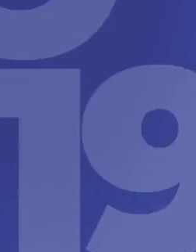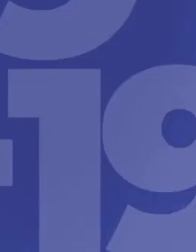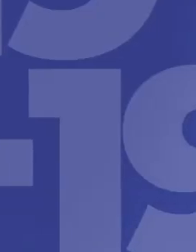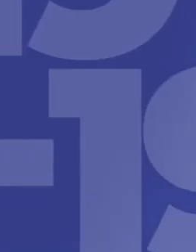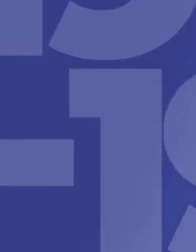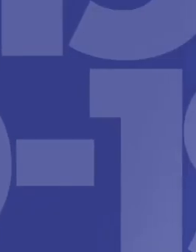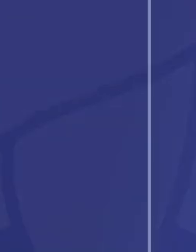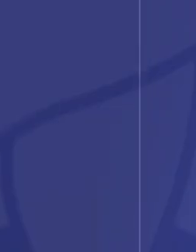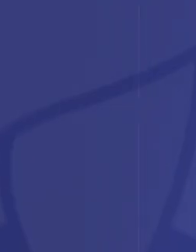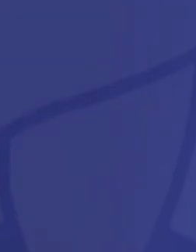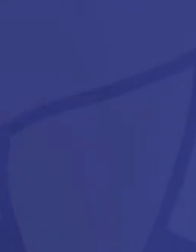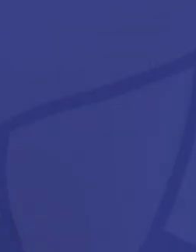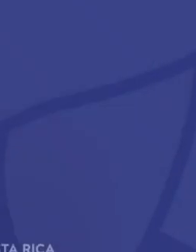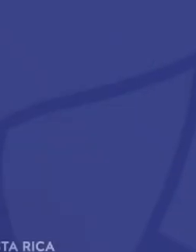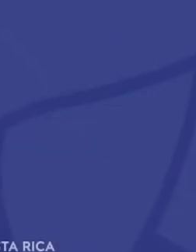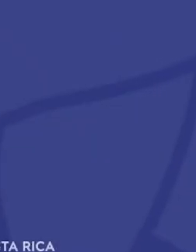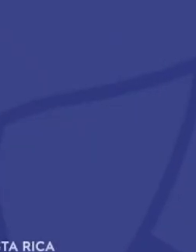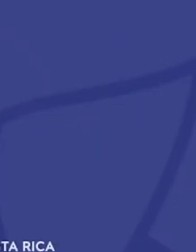Gracias.